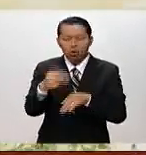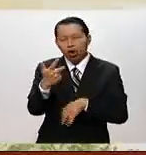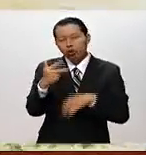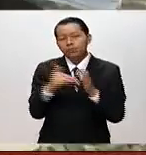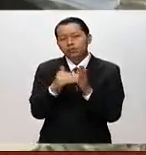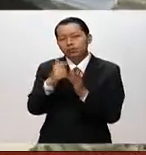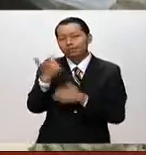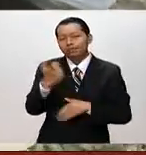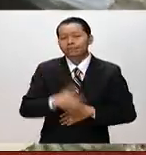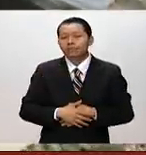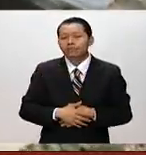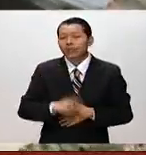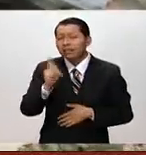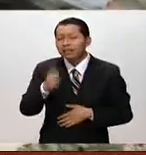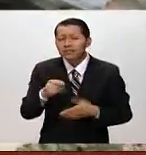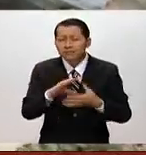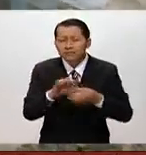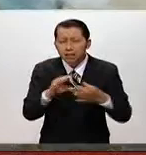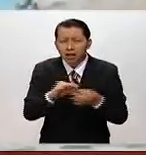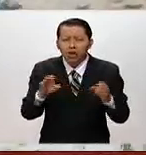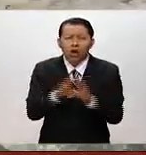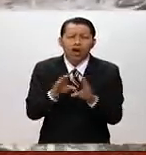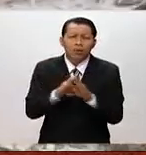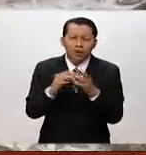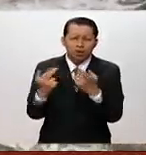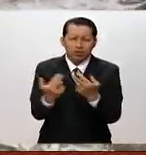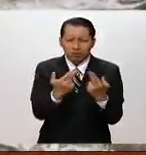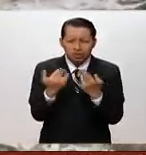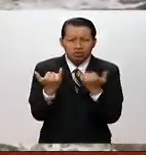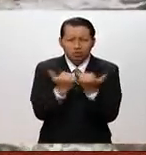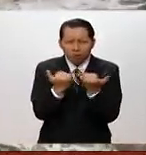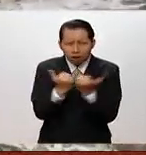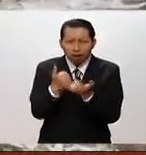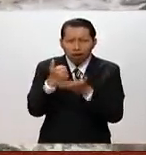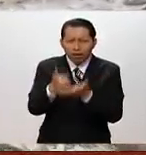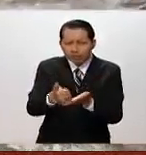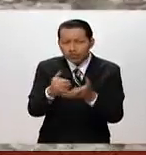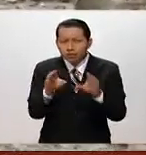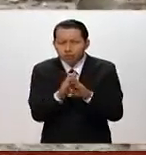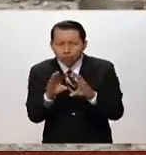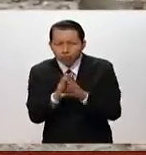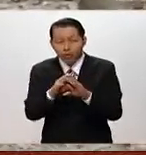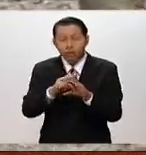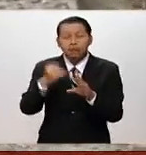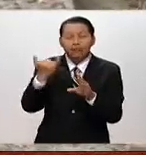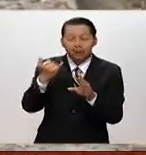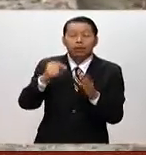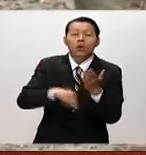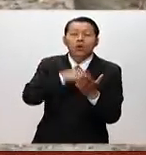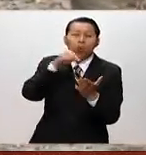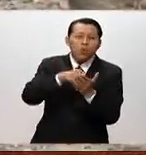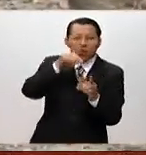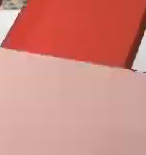haciendo frente a esta tragedia y de los sectores donde se van a enfocar las labores de